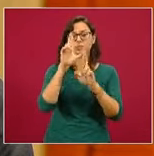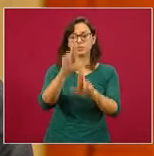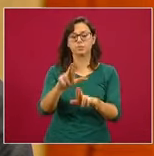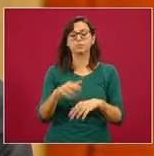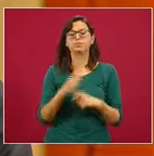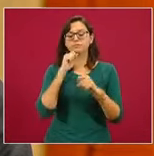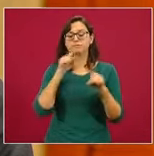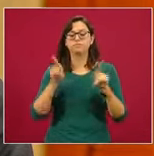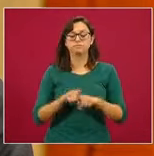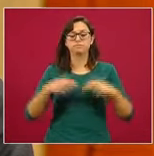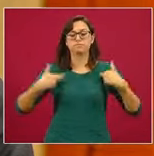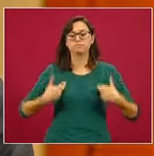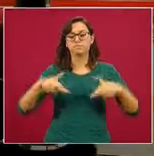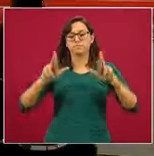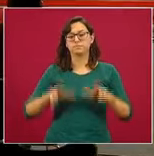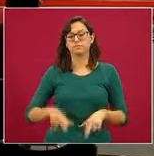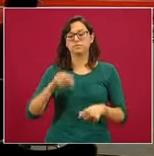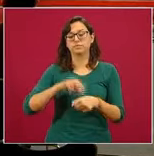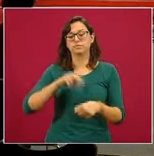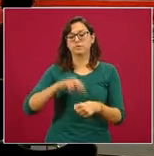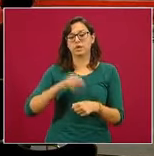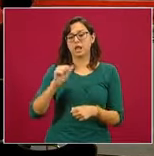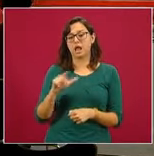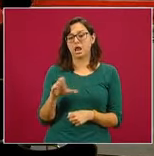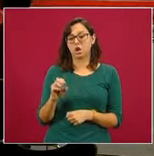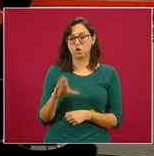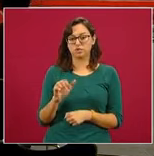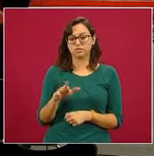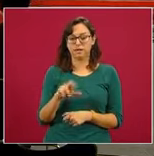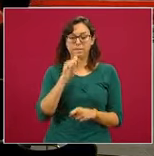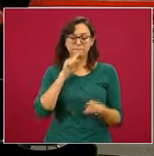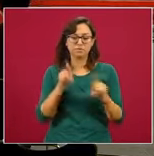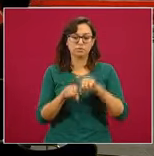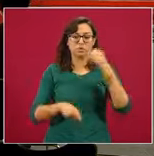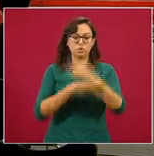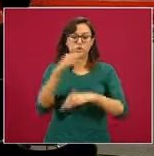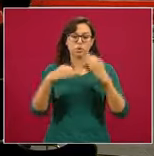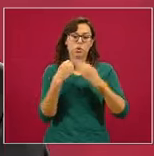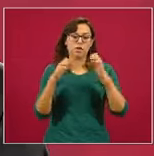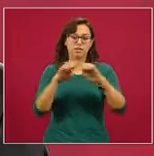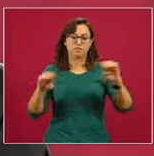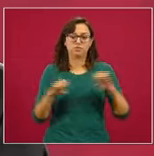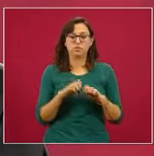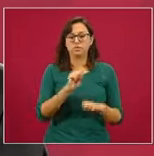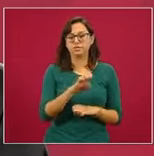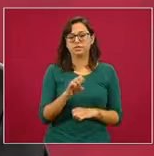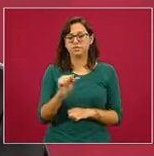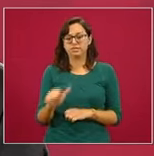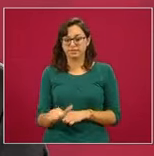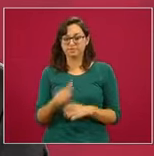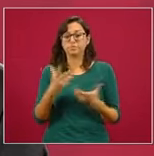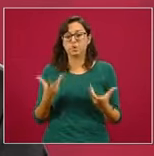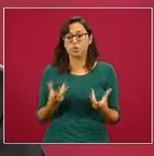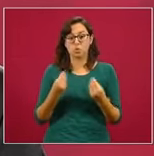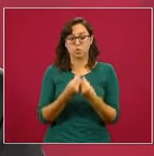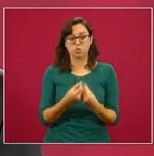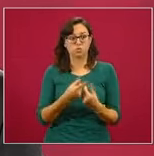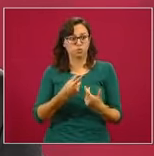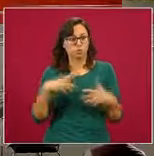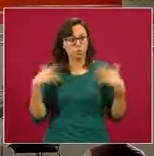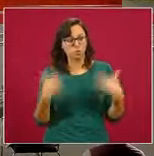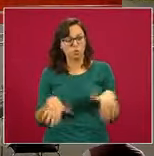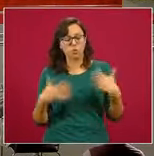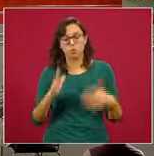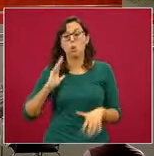doctor Alcocer, nuestro secretario, y de todo el equipo de la Secretaría de Salud. Sentimos un gran orgullo por esta comunidad científica que